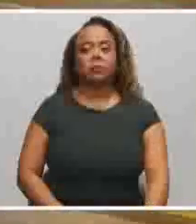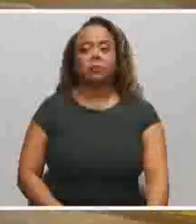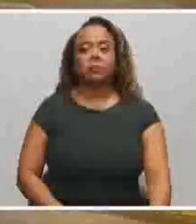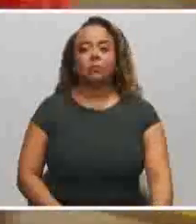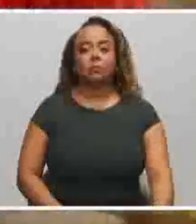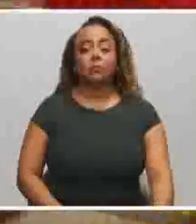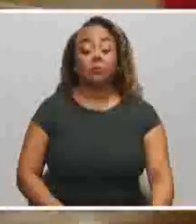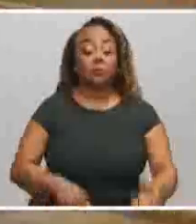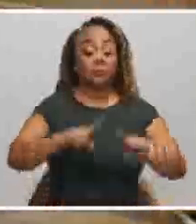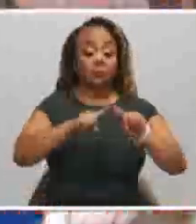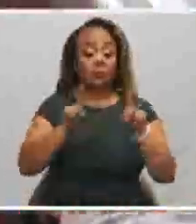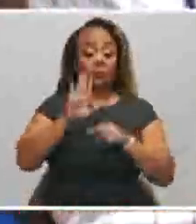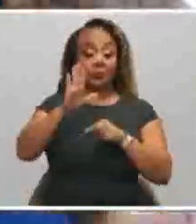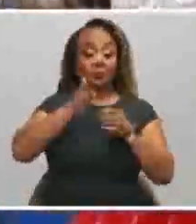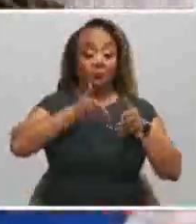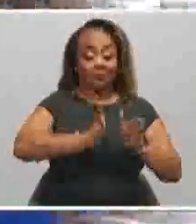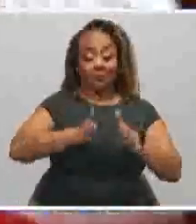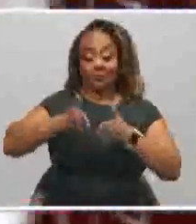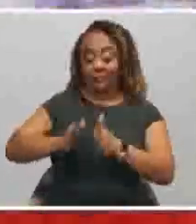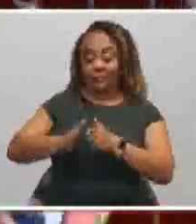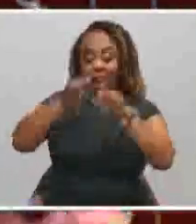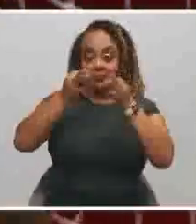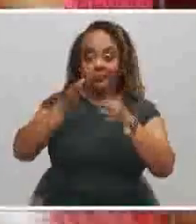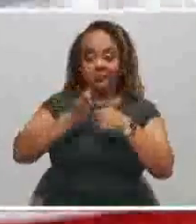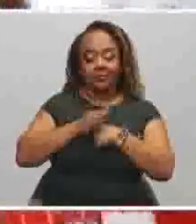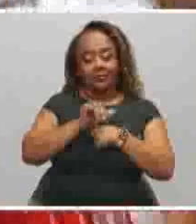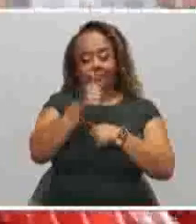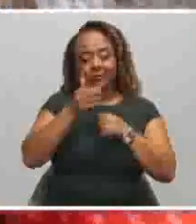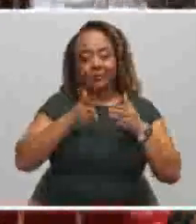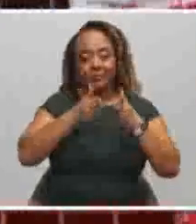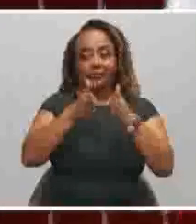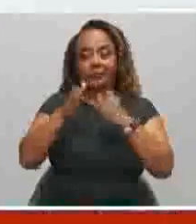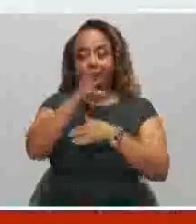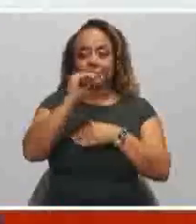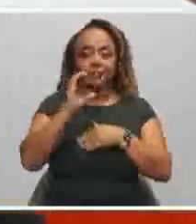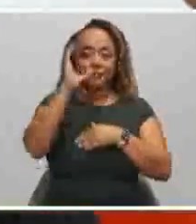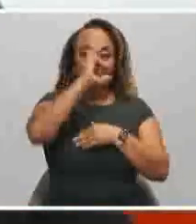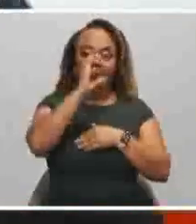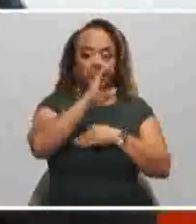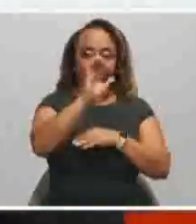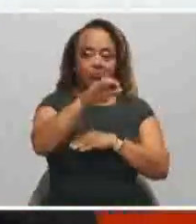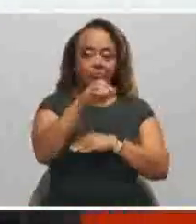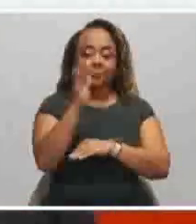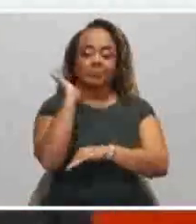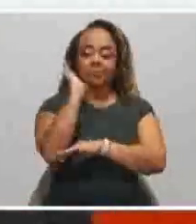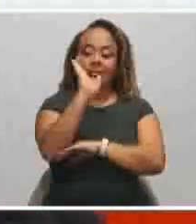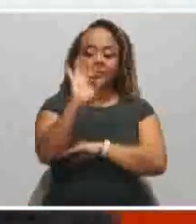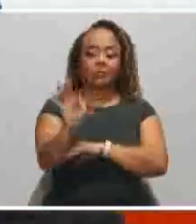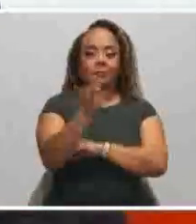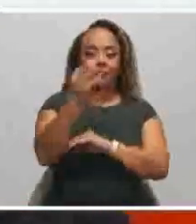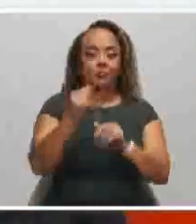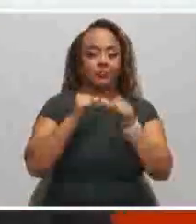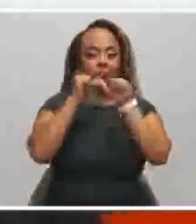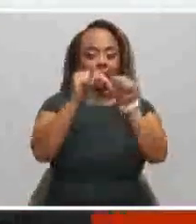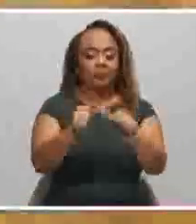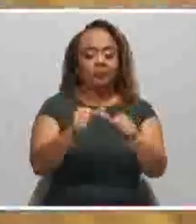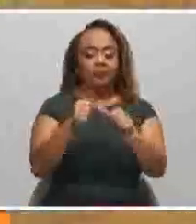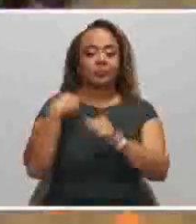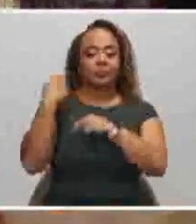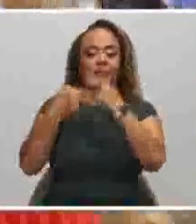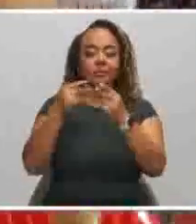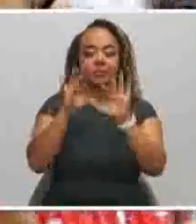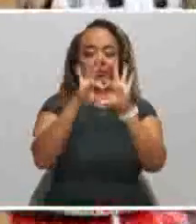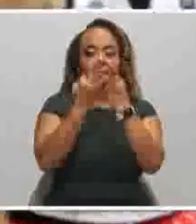Sin embargo, sus dos hijos decidieron irse por otro camino y buscaron en el baloncesto la manera de seguir el legado